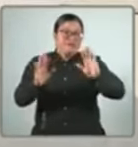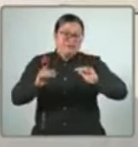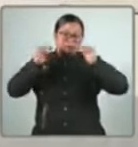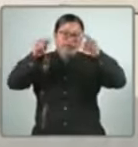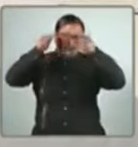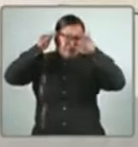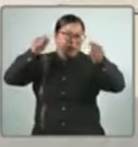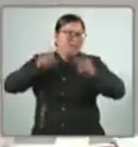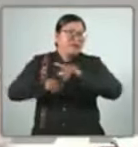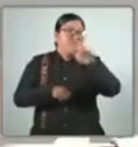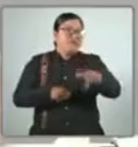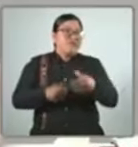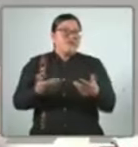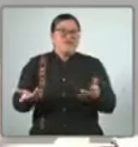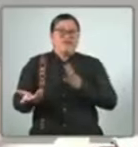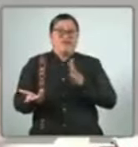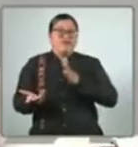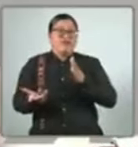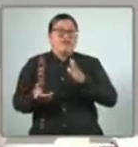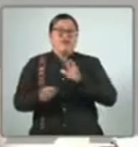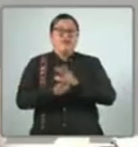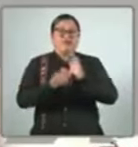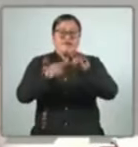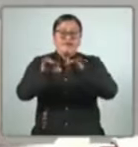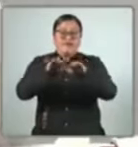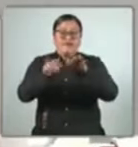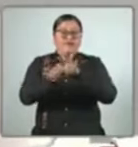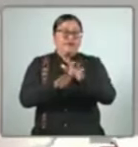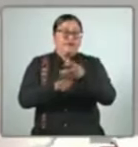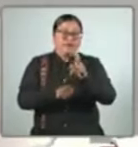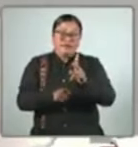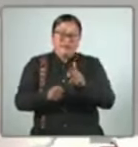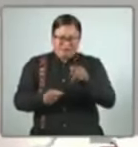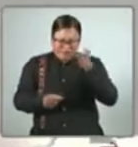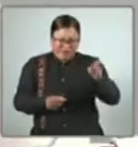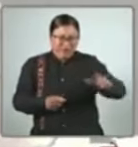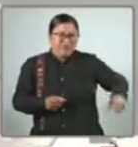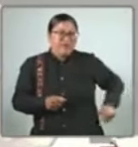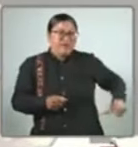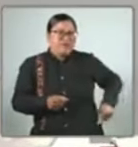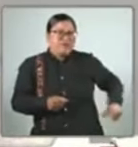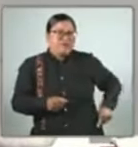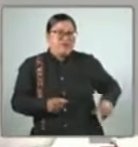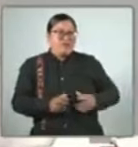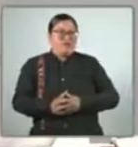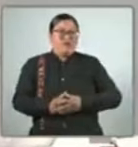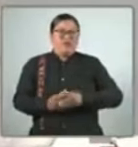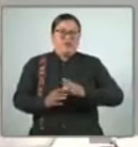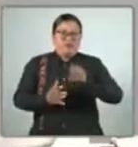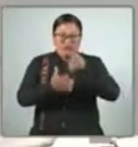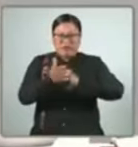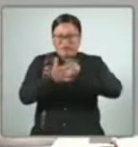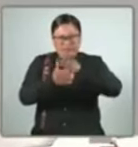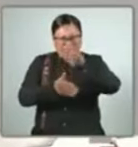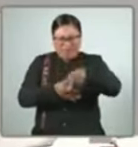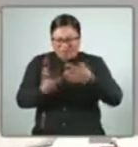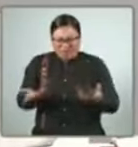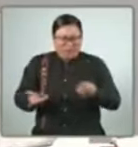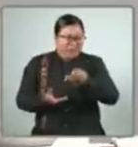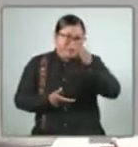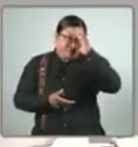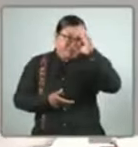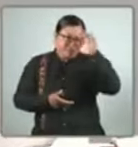superior y ahí se van a encontrar con otro gran problema al salir. Pero nuestro gobernador, que, insisto, está